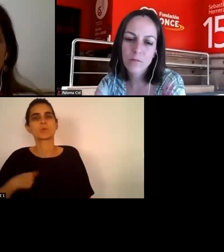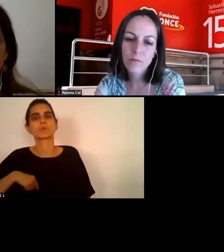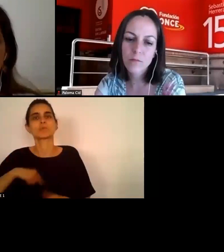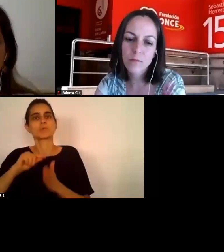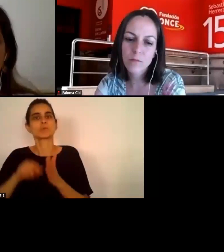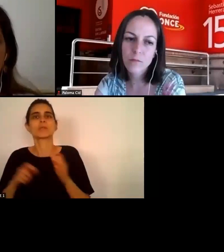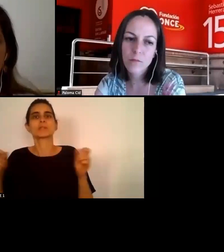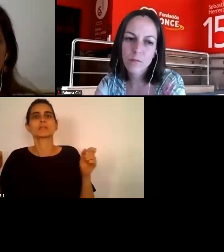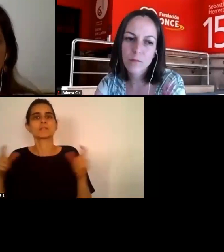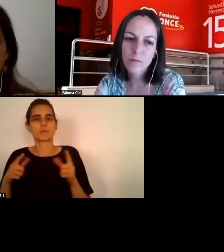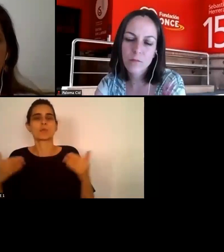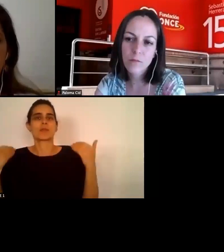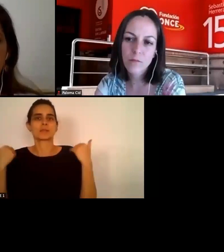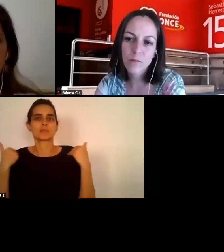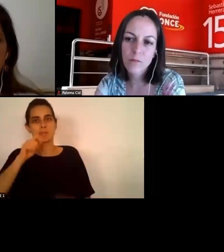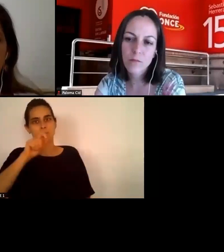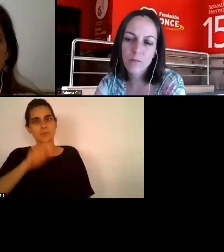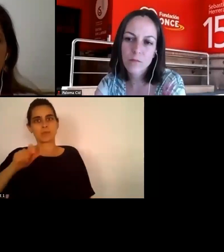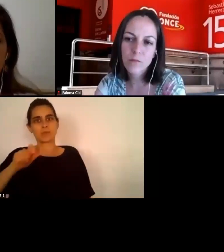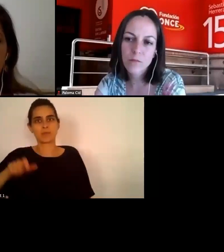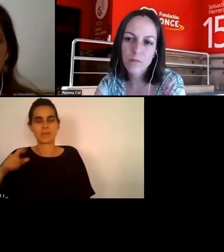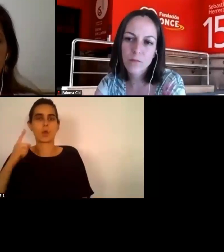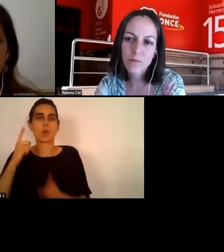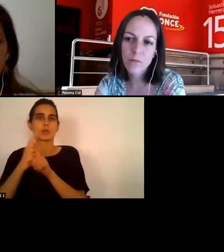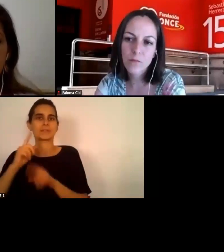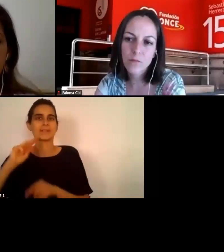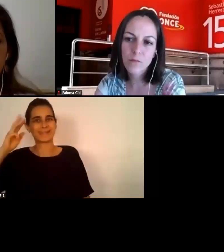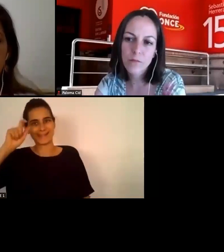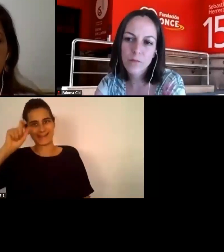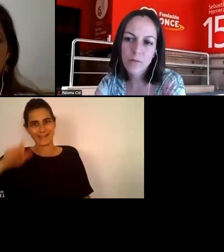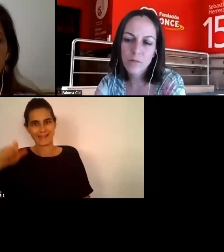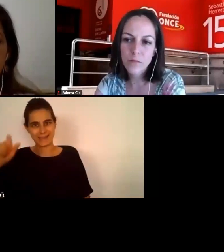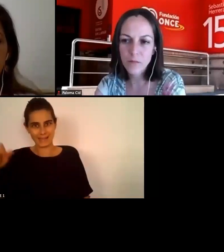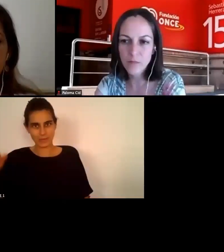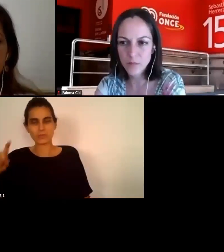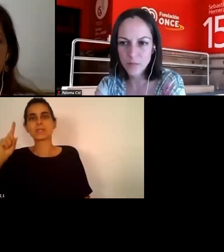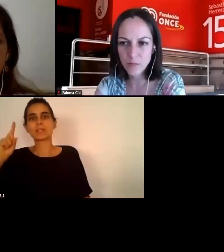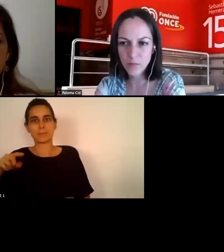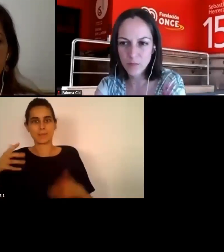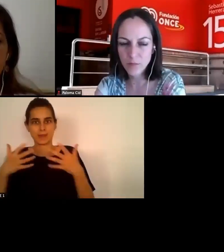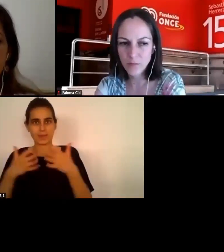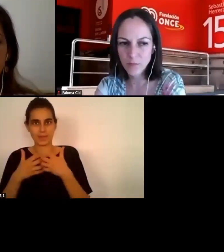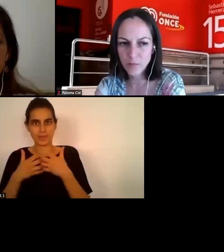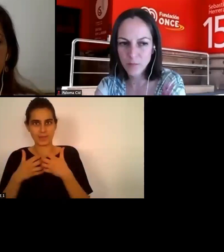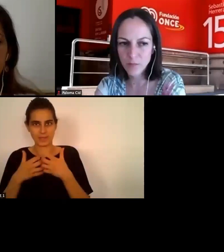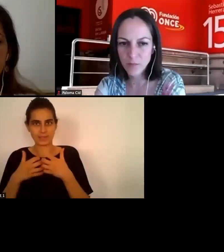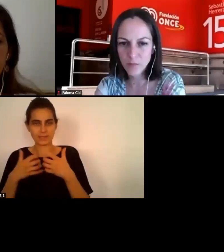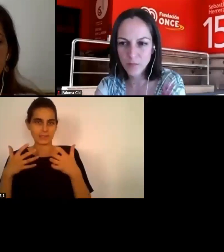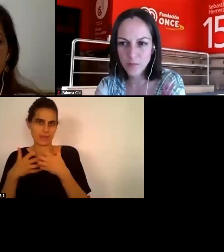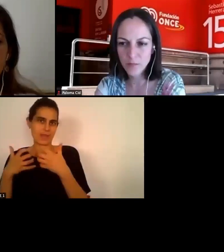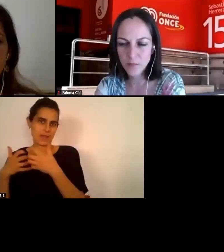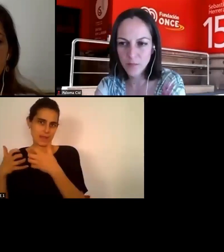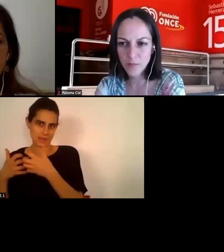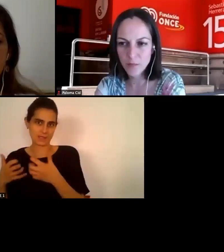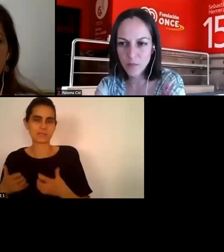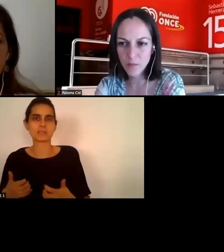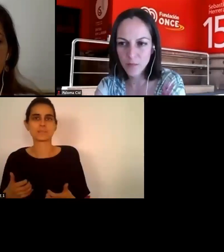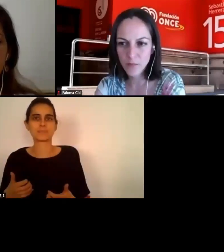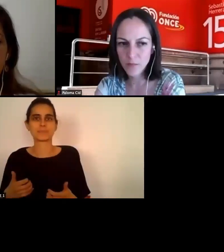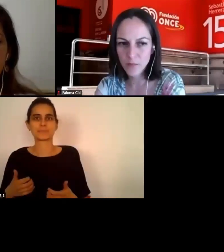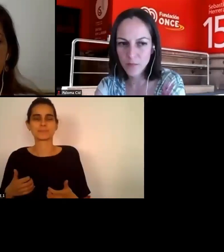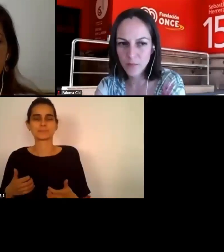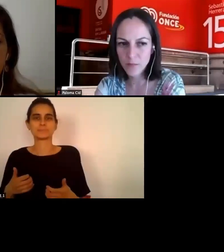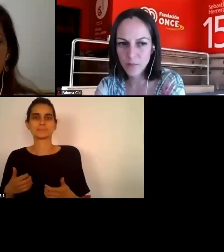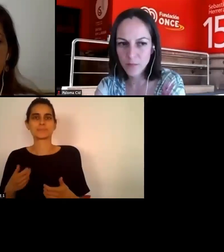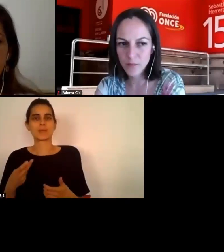de responsabilidad civil contra terceros y también de accidentes, ambas cuestiones